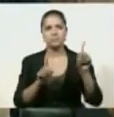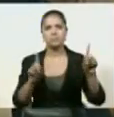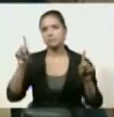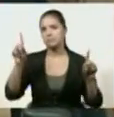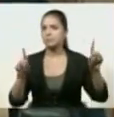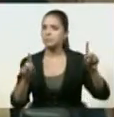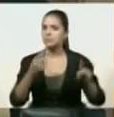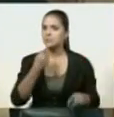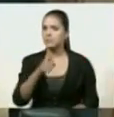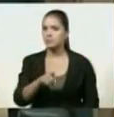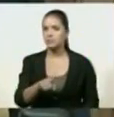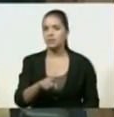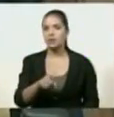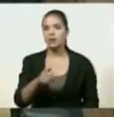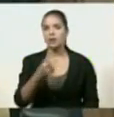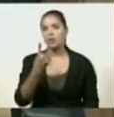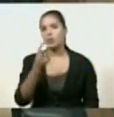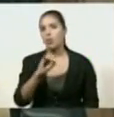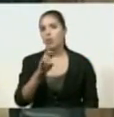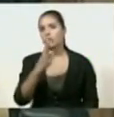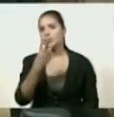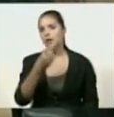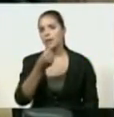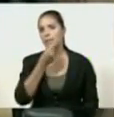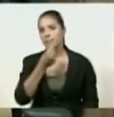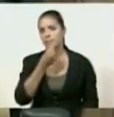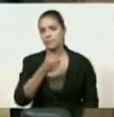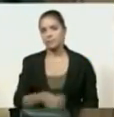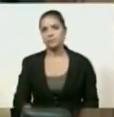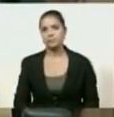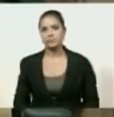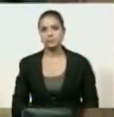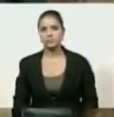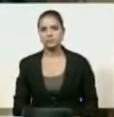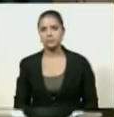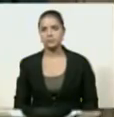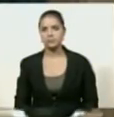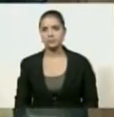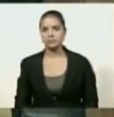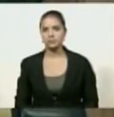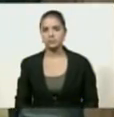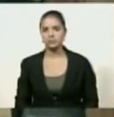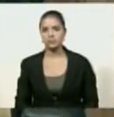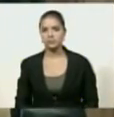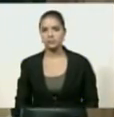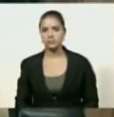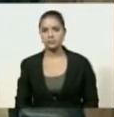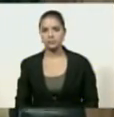palabra para dos o tres preguntas de los medios de comunicación. Que bien tuviera.